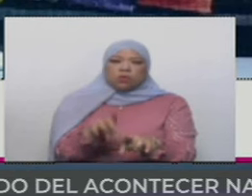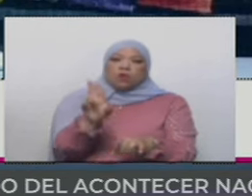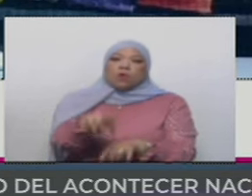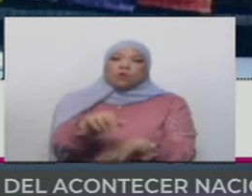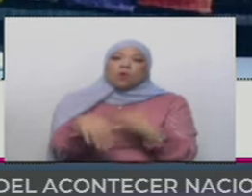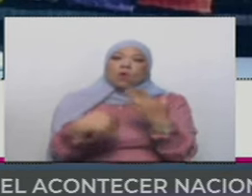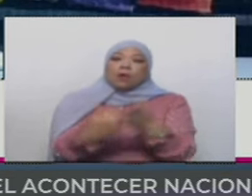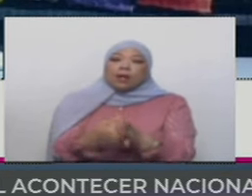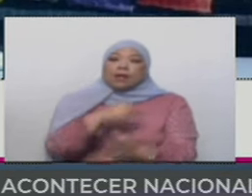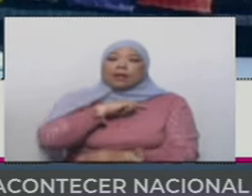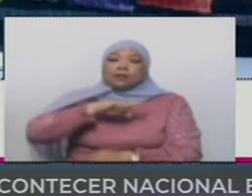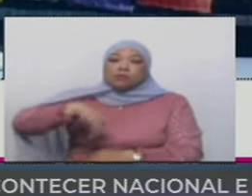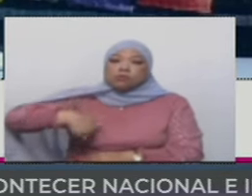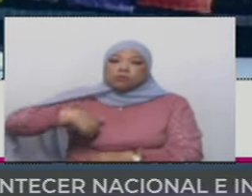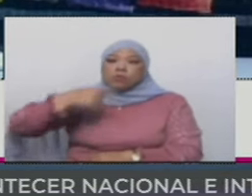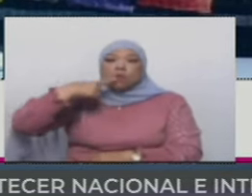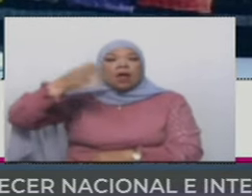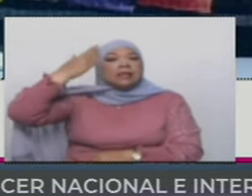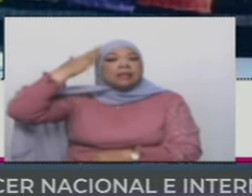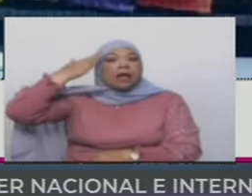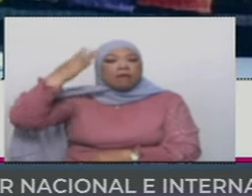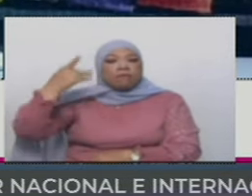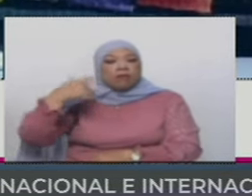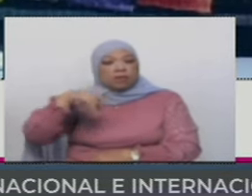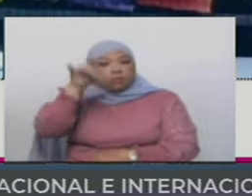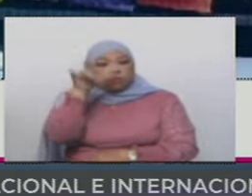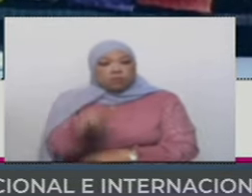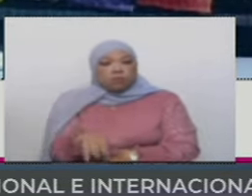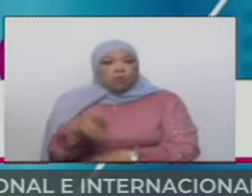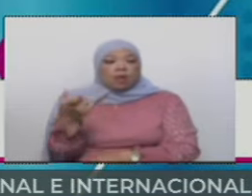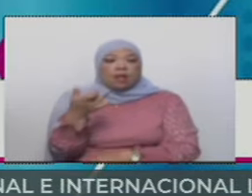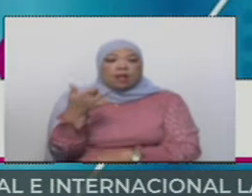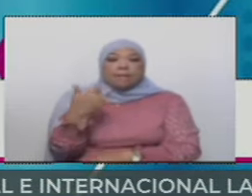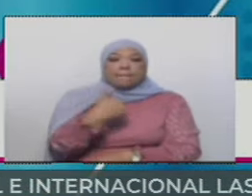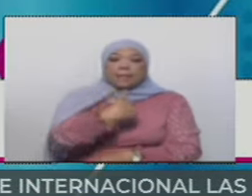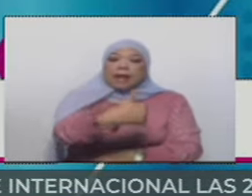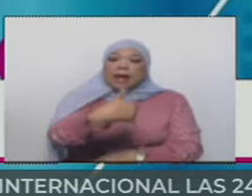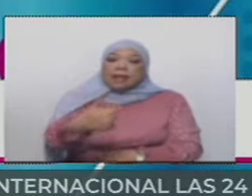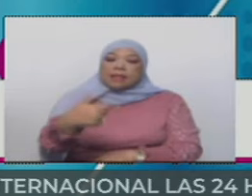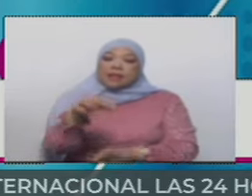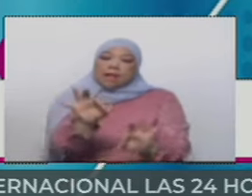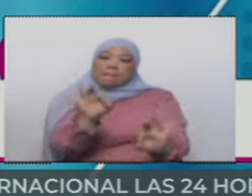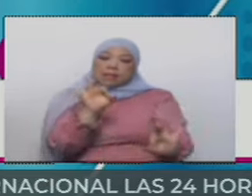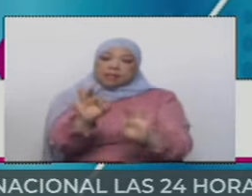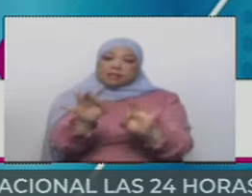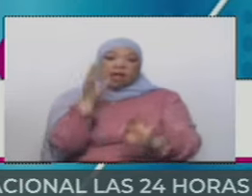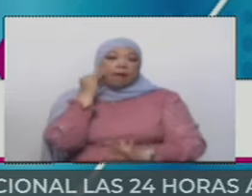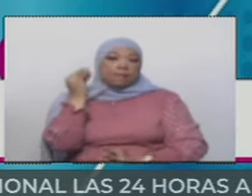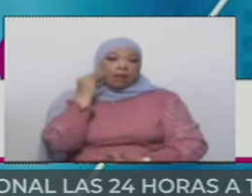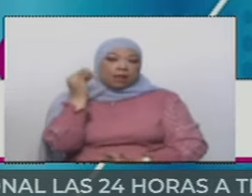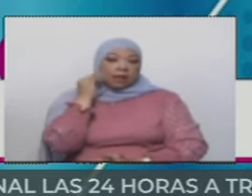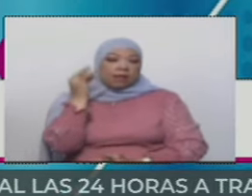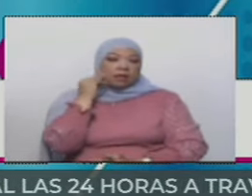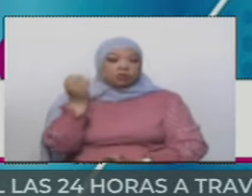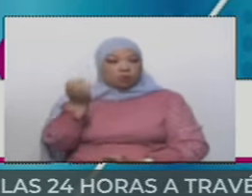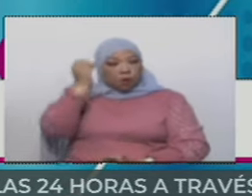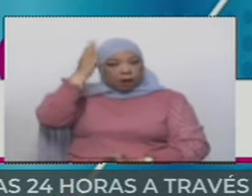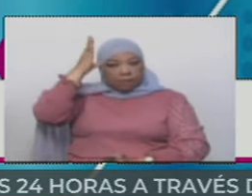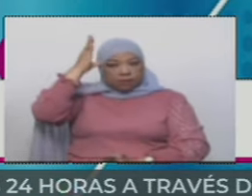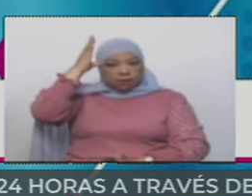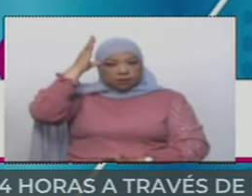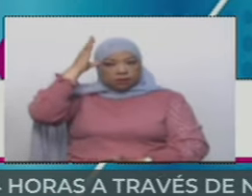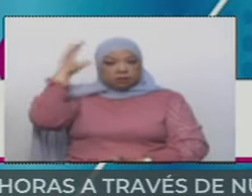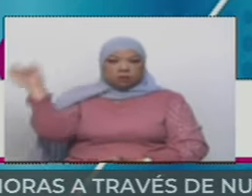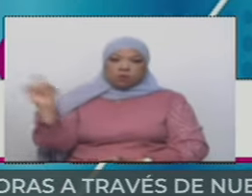Ninguno de nosotros sabe más que los demás. Cada quien tiene su especialidad, su experiencia, su capacidad, ¿verdad?